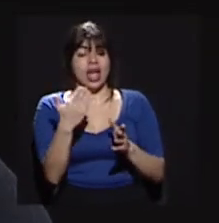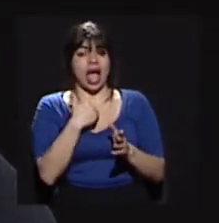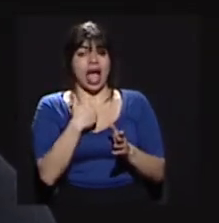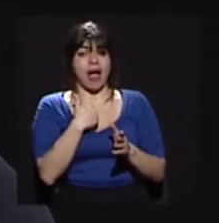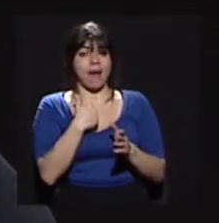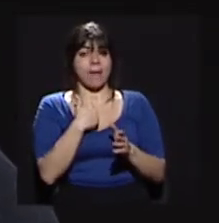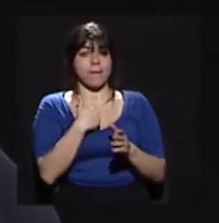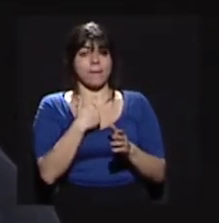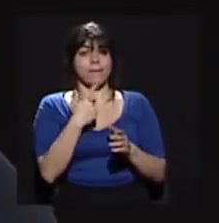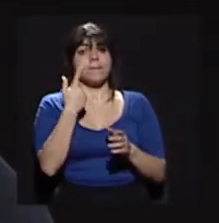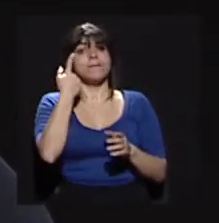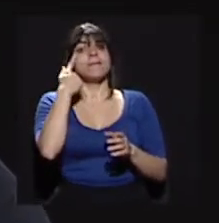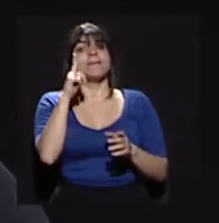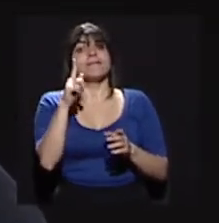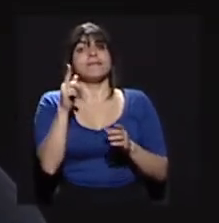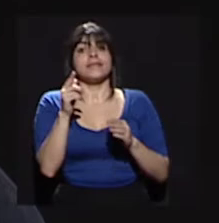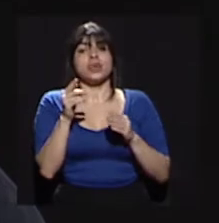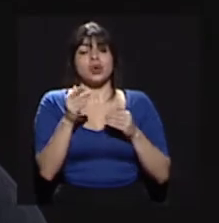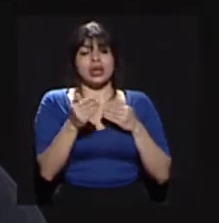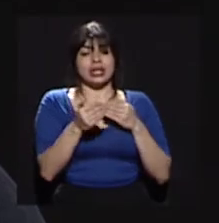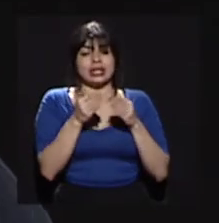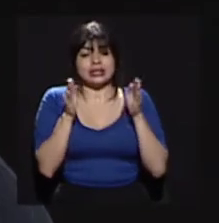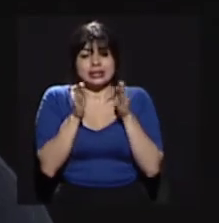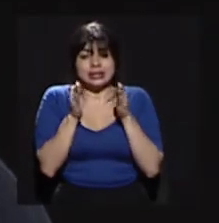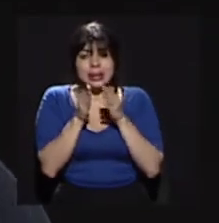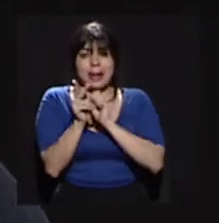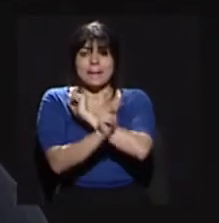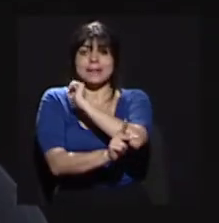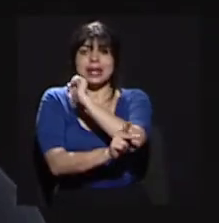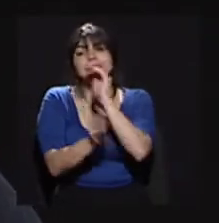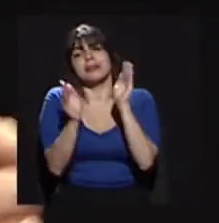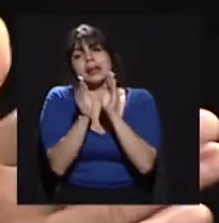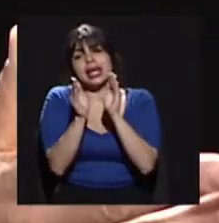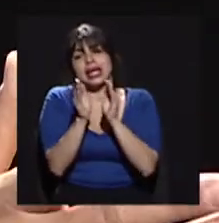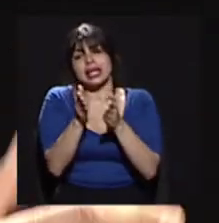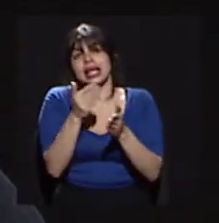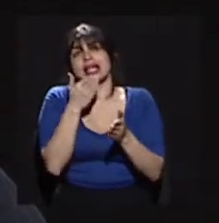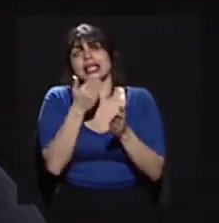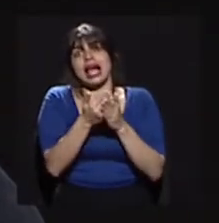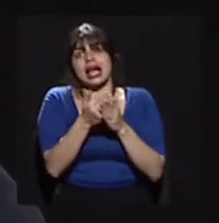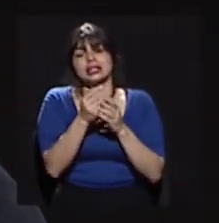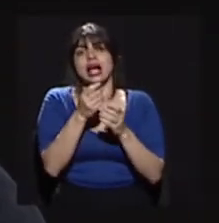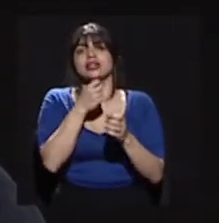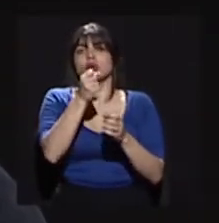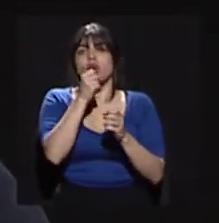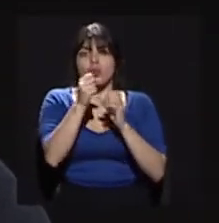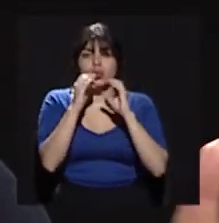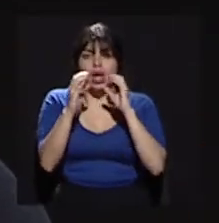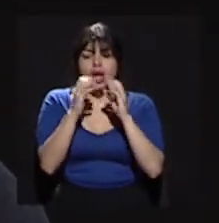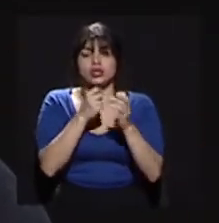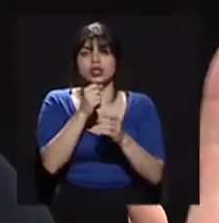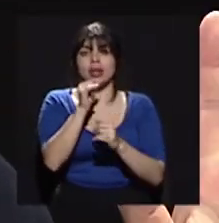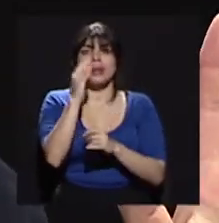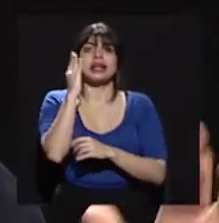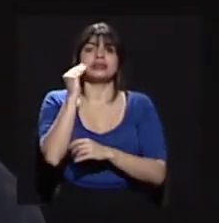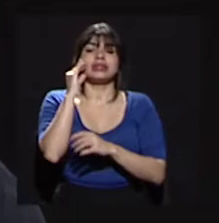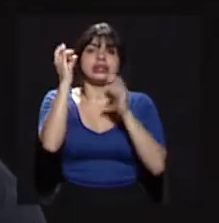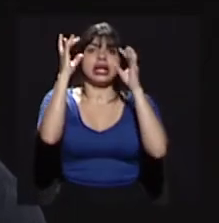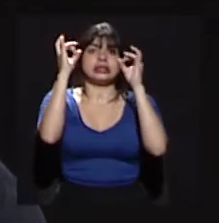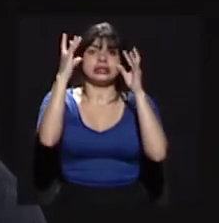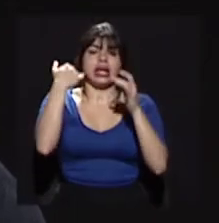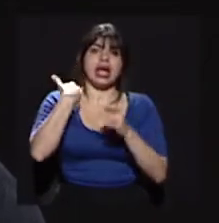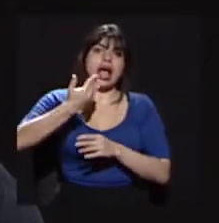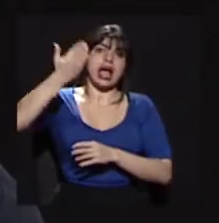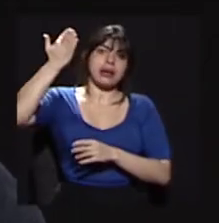por la por la estrechez de nuestro país en lo pequeñito que ha habido gracias a los medios de comunicación y también a las experiencias nefastas que